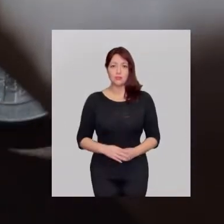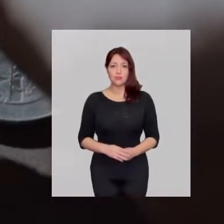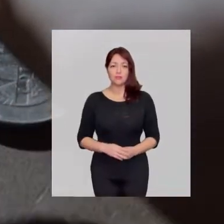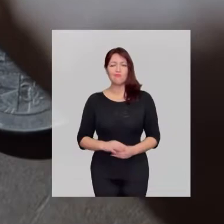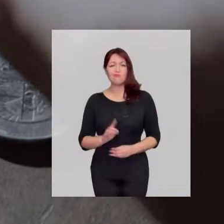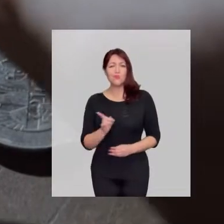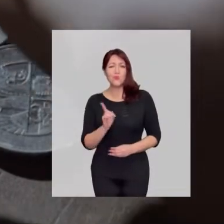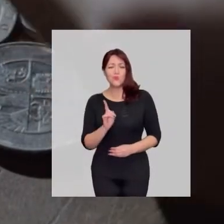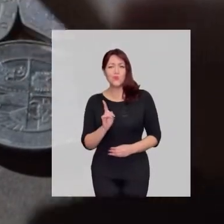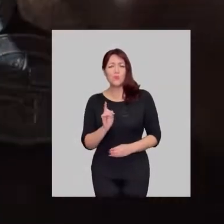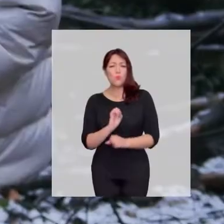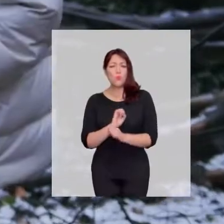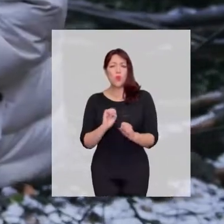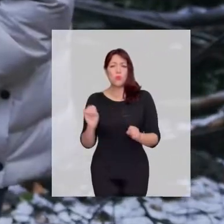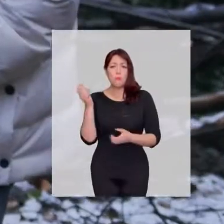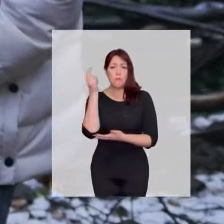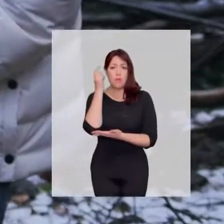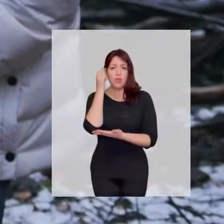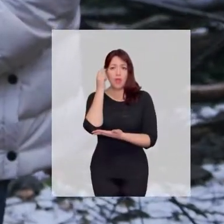futuro de Chile.